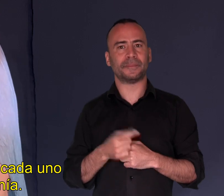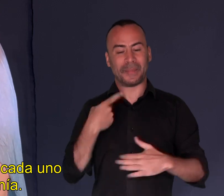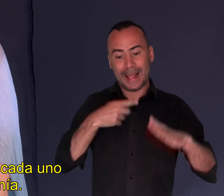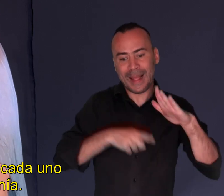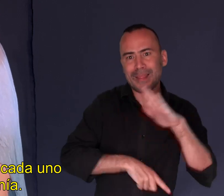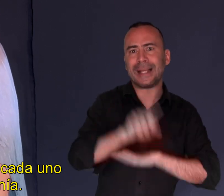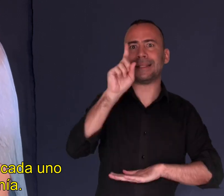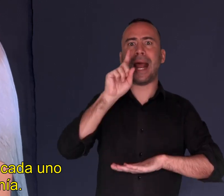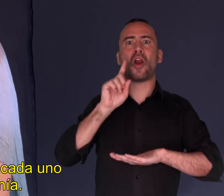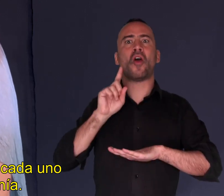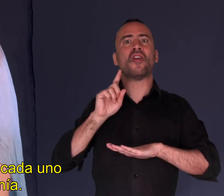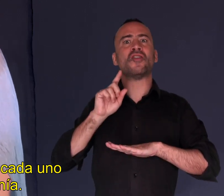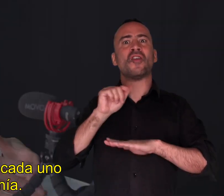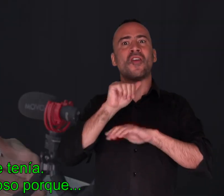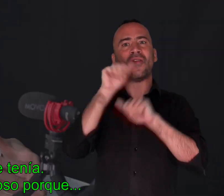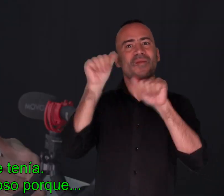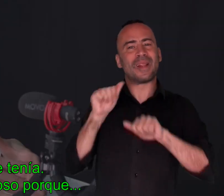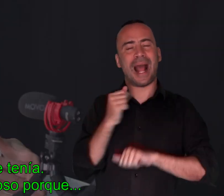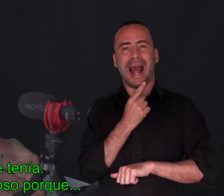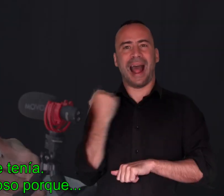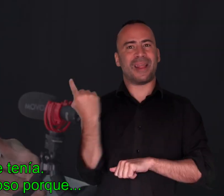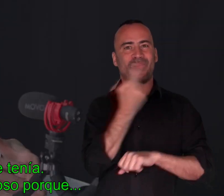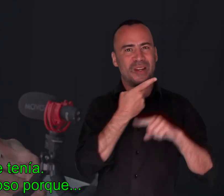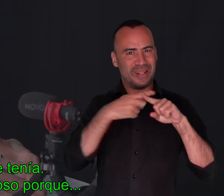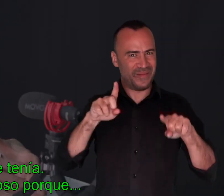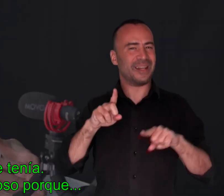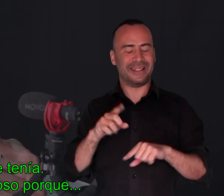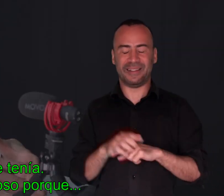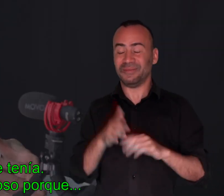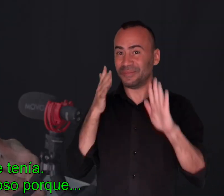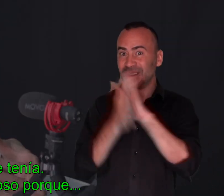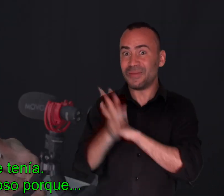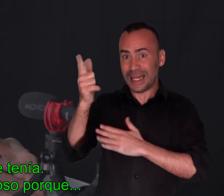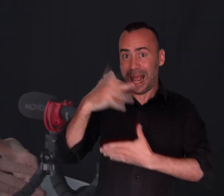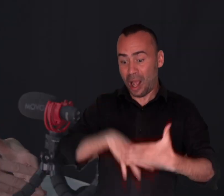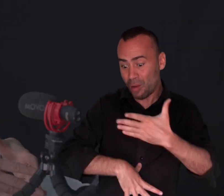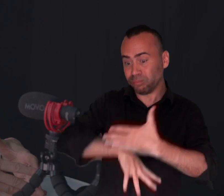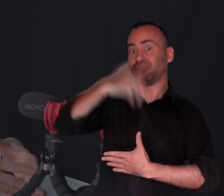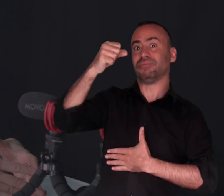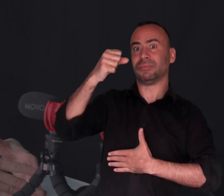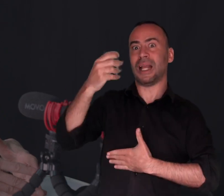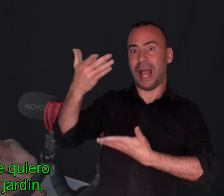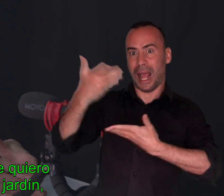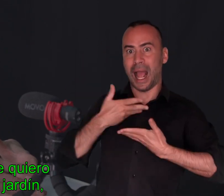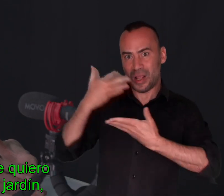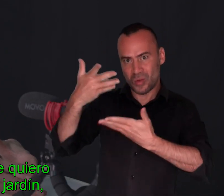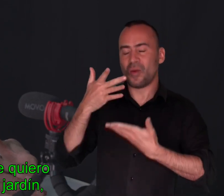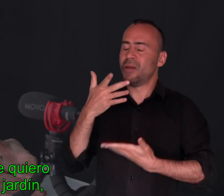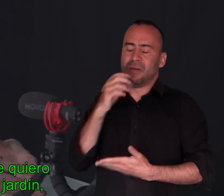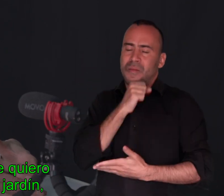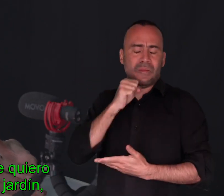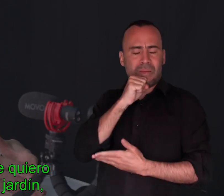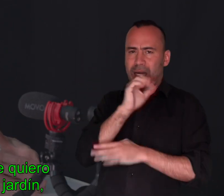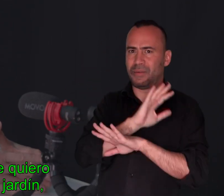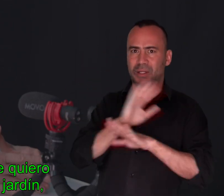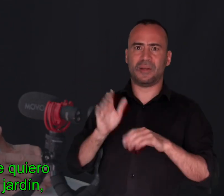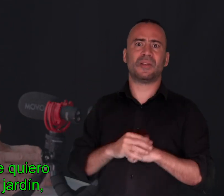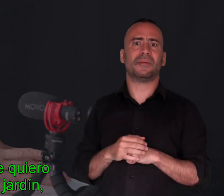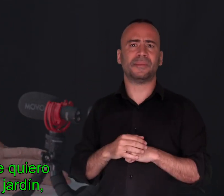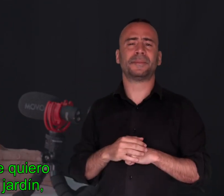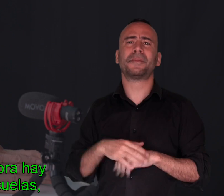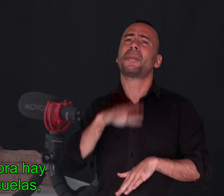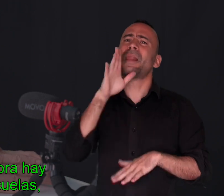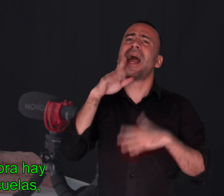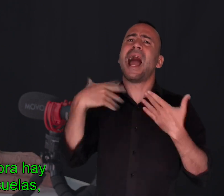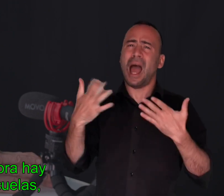potenciando cada uno lo que tenía claro lo que tenía y eso es maravilloso porque bueno no me quiero meter en un